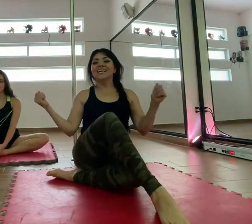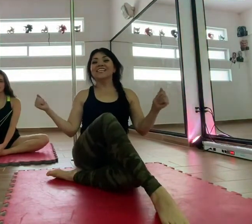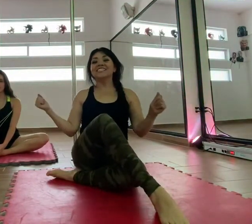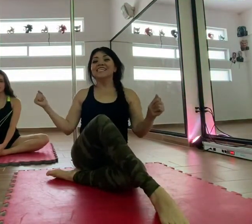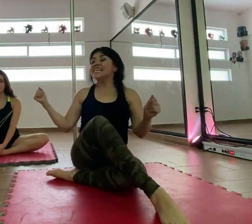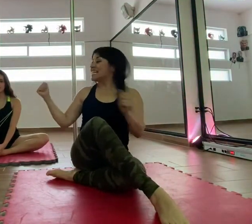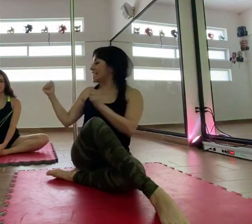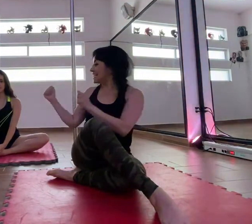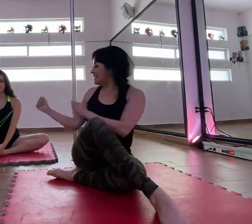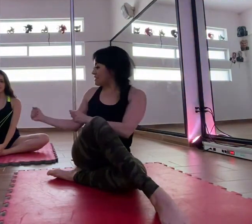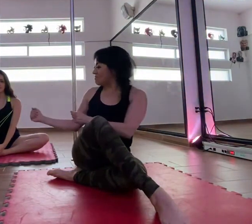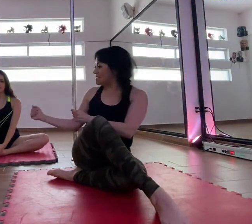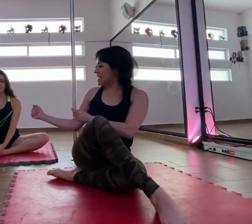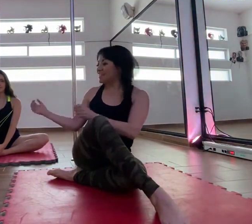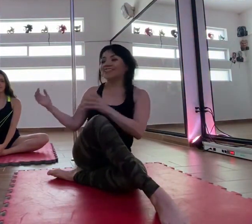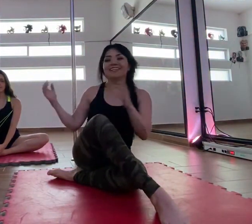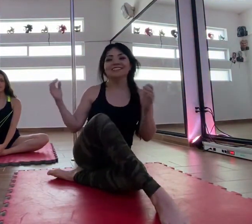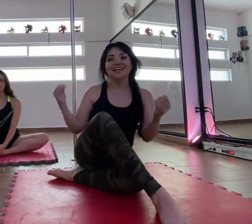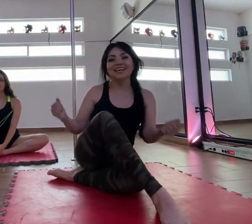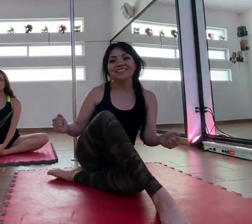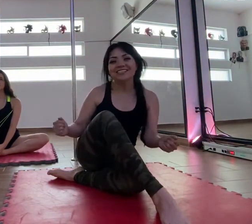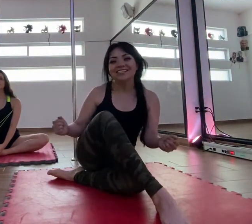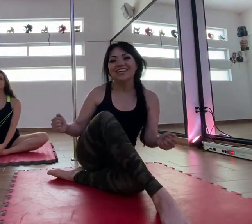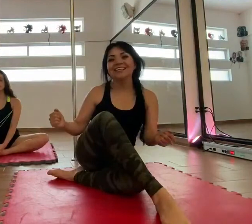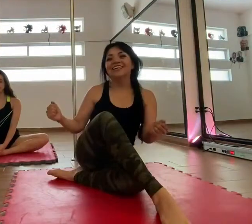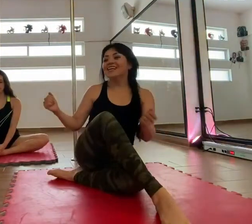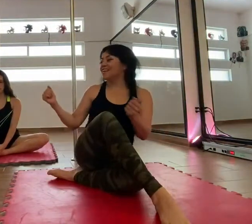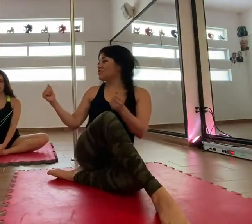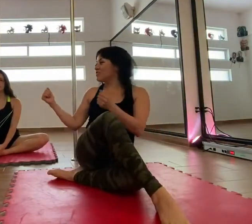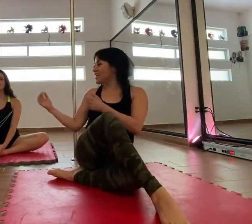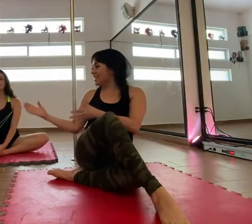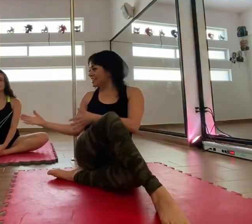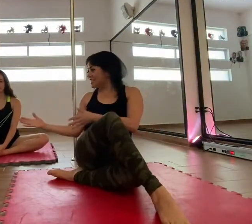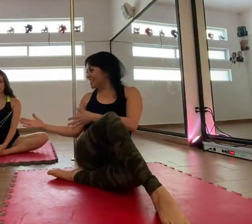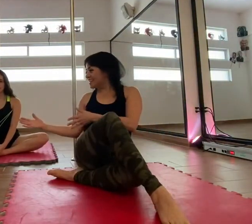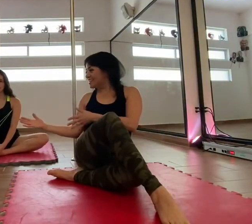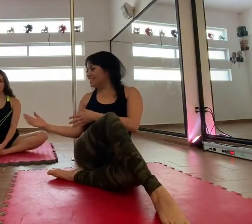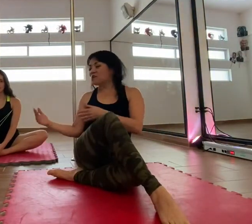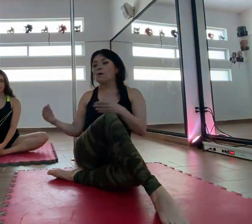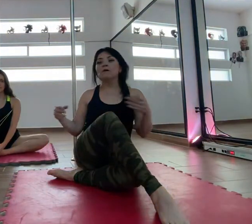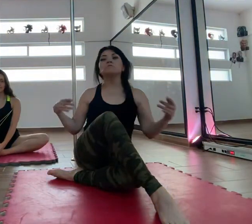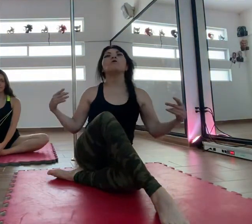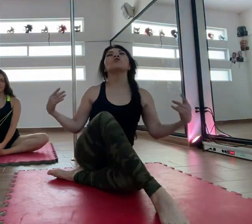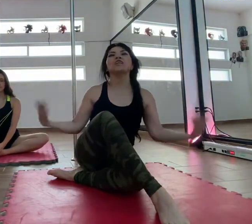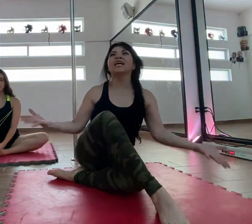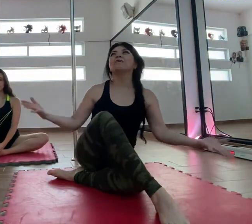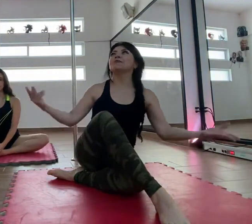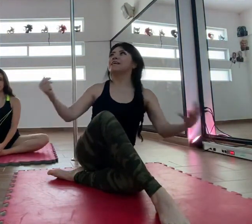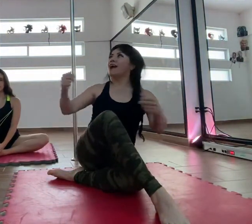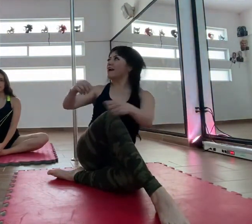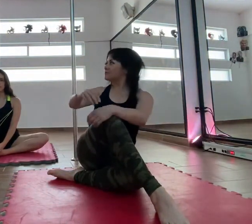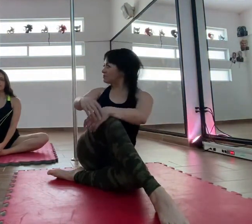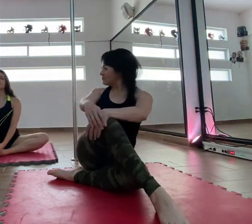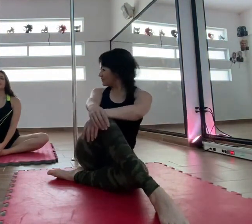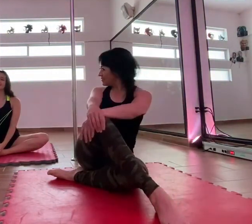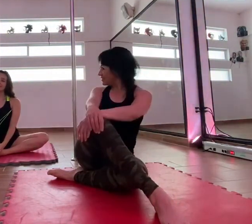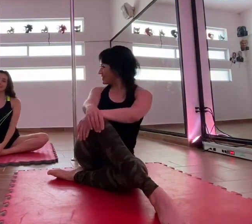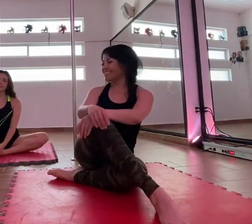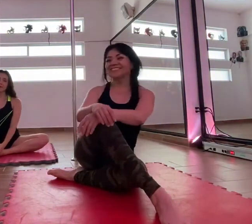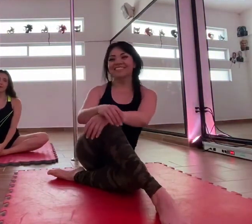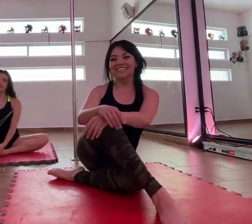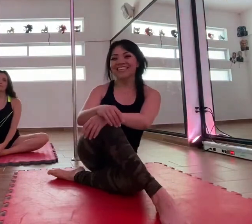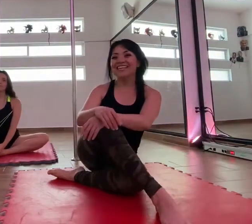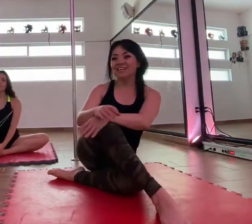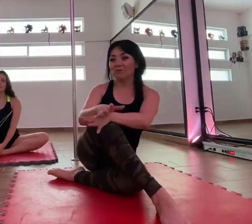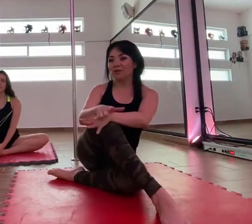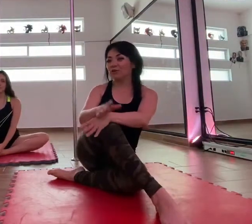hoy es... que se vean bien, que se ejerciten, que no dejen de hacer ejercicios. ¿Por qué, América? Para